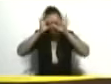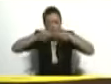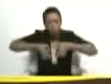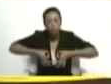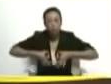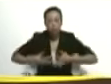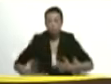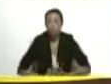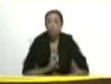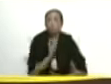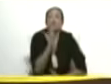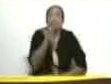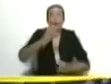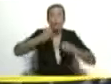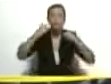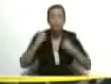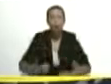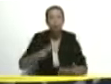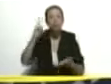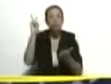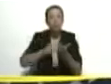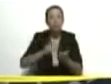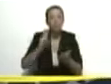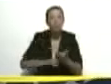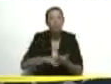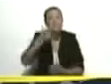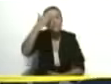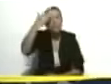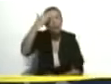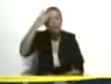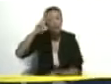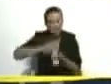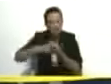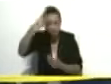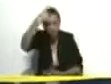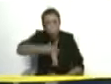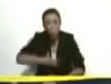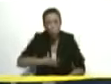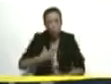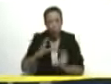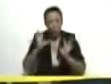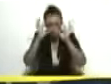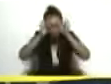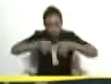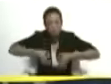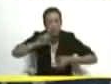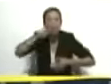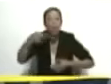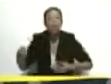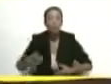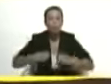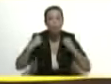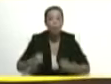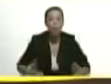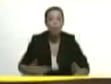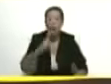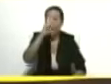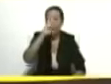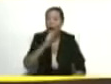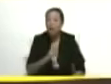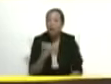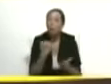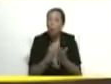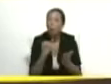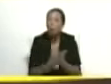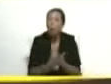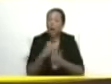sacar fuerza propia y verdadera y saber si uno es de verdad o no es de verdad. Y esos años probaron